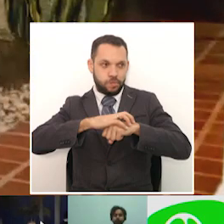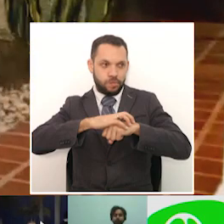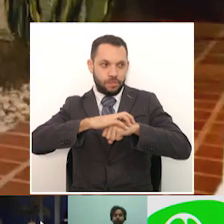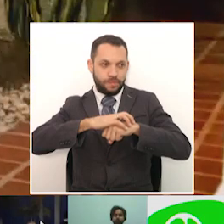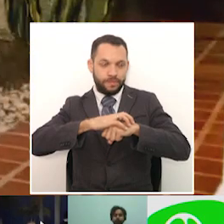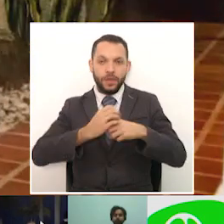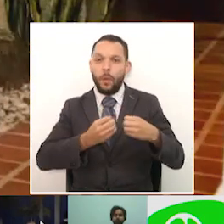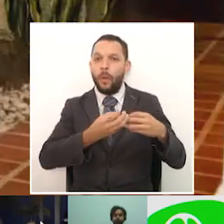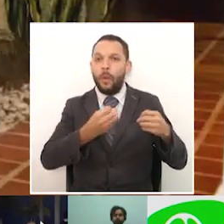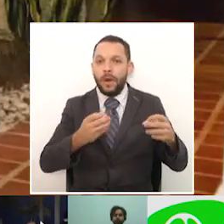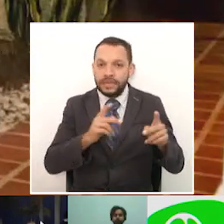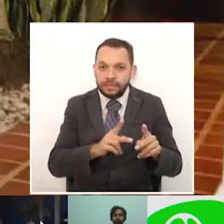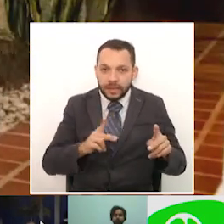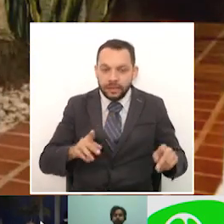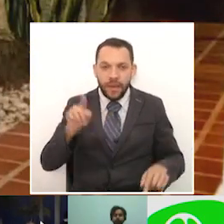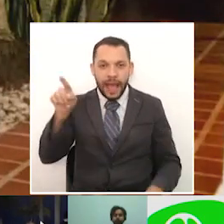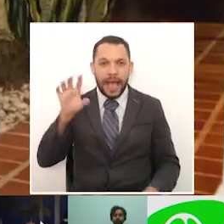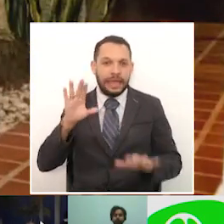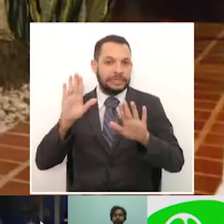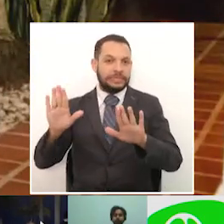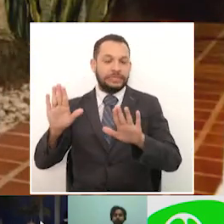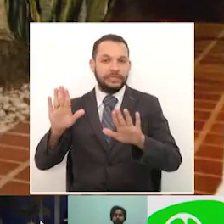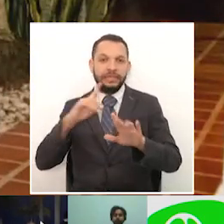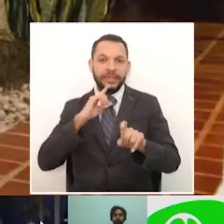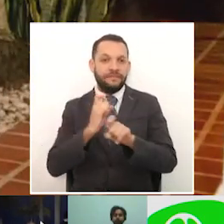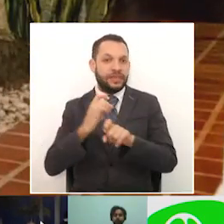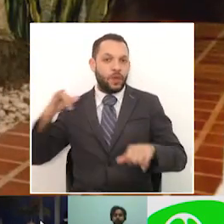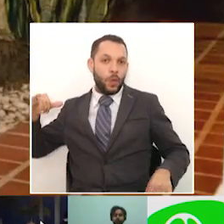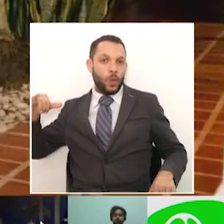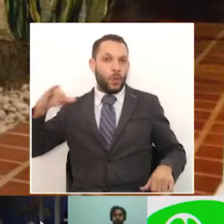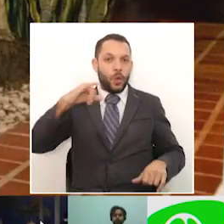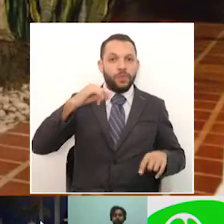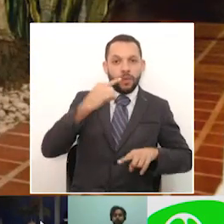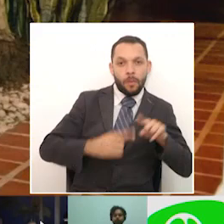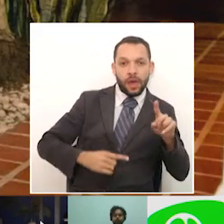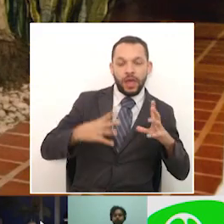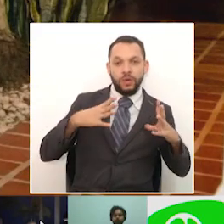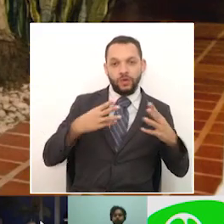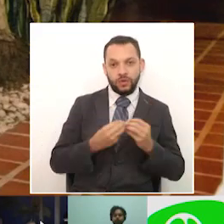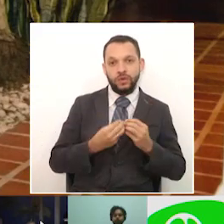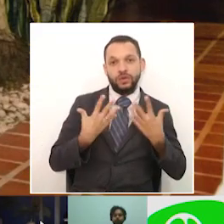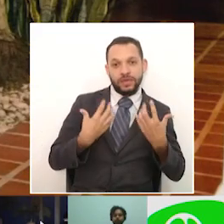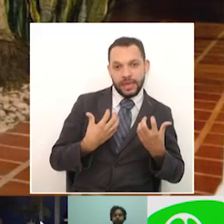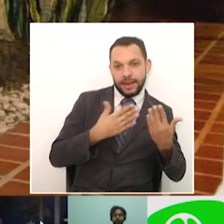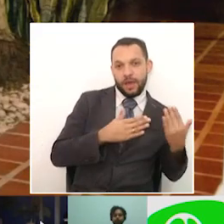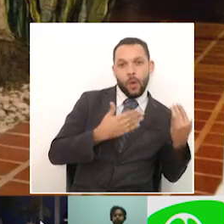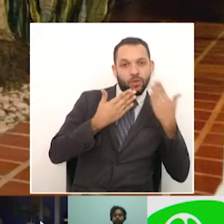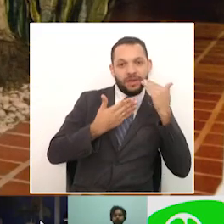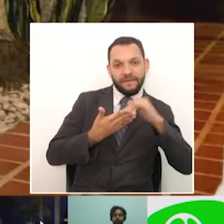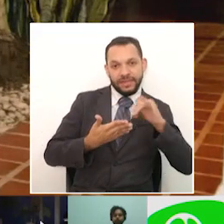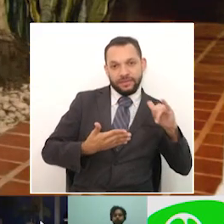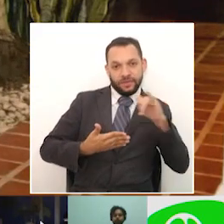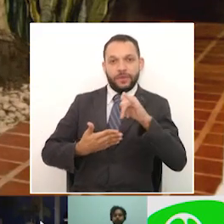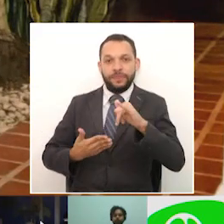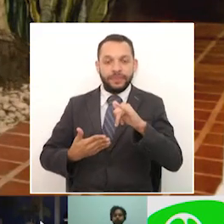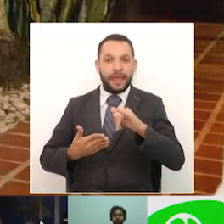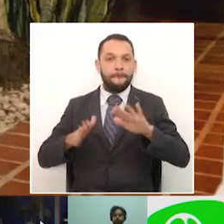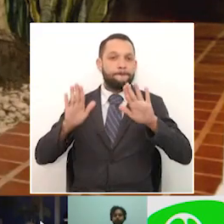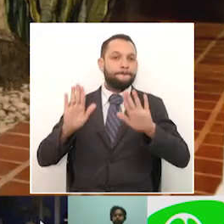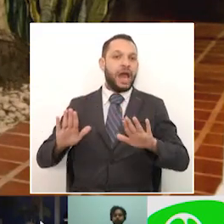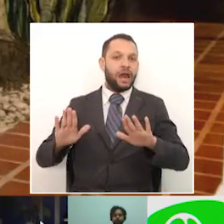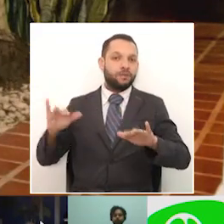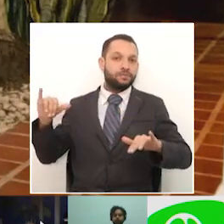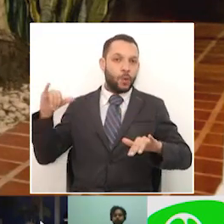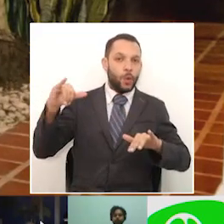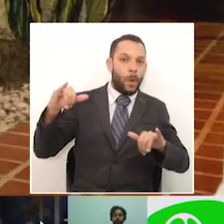Muchas personas quedaron allá, otras teníamos planes de regresar a estudiar y bueno, todo se transformó, pero